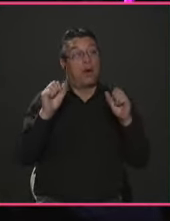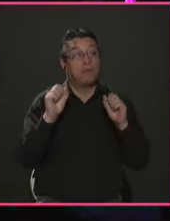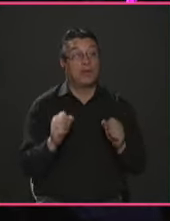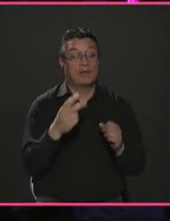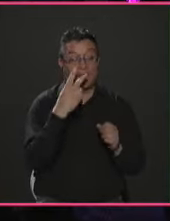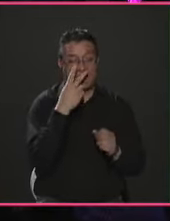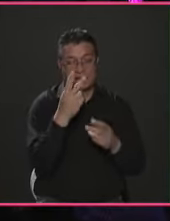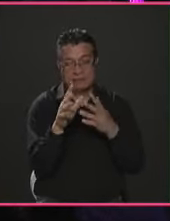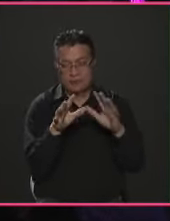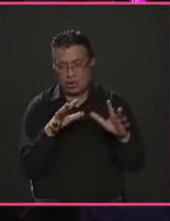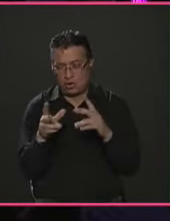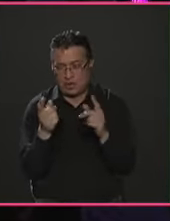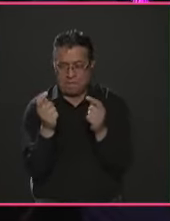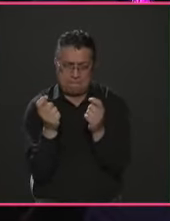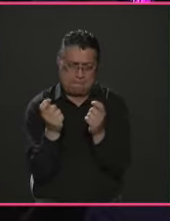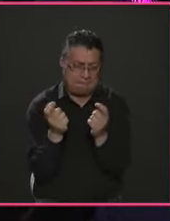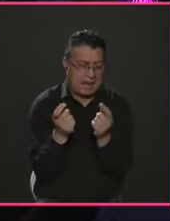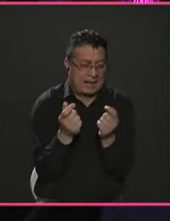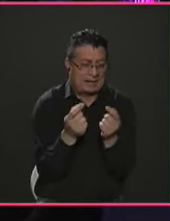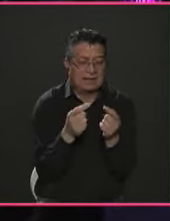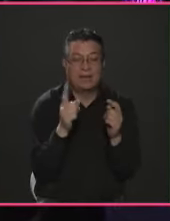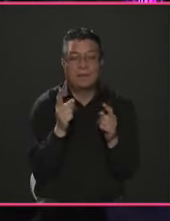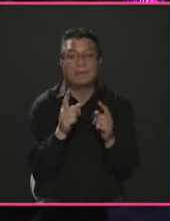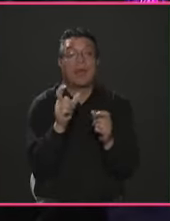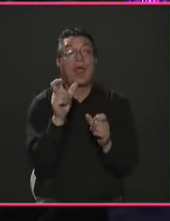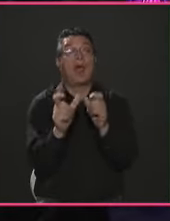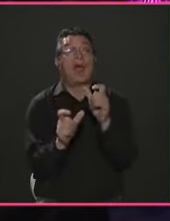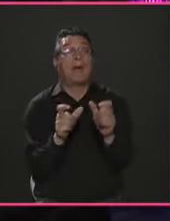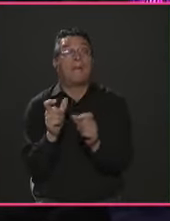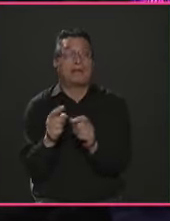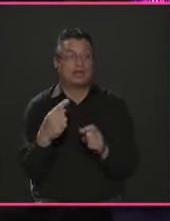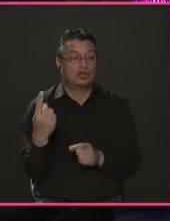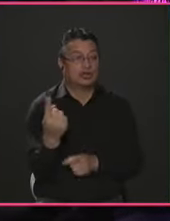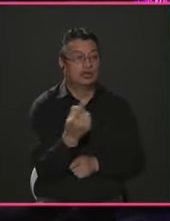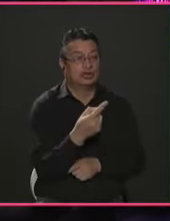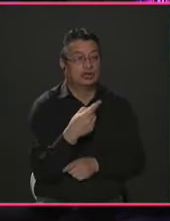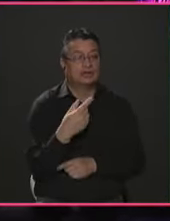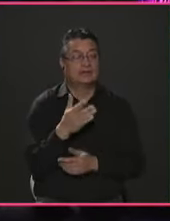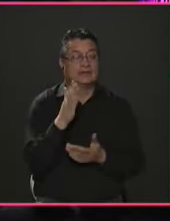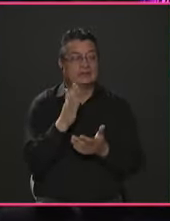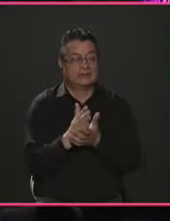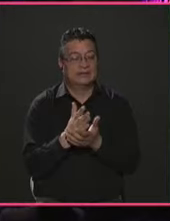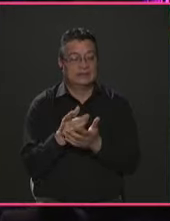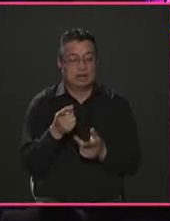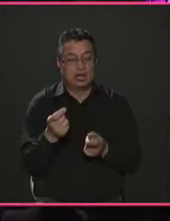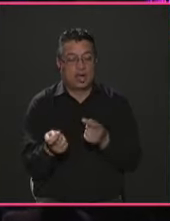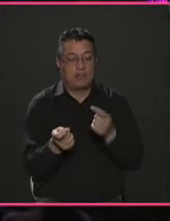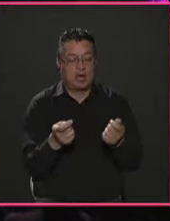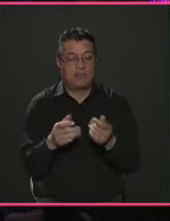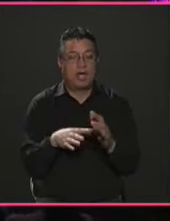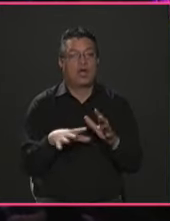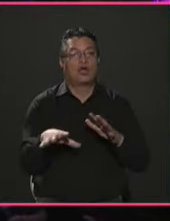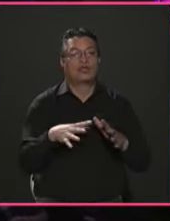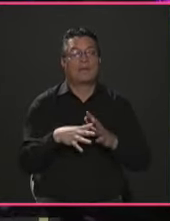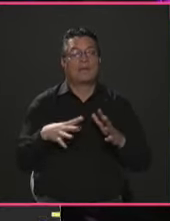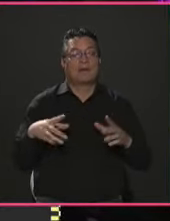efectos similares de no ser que las personas empiezan a consumir muchas más cosas